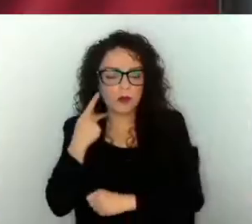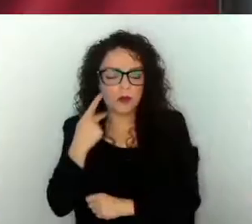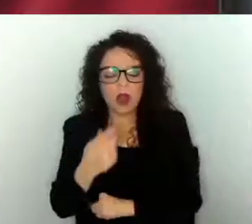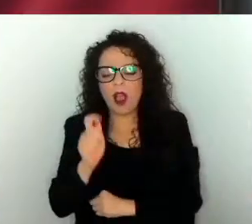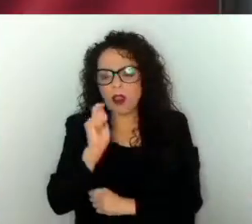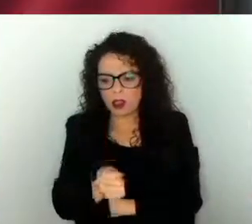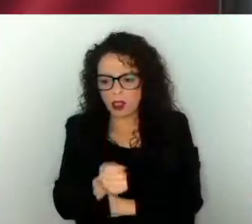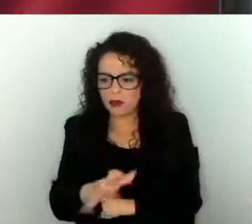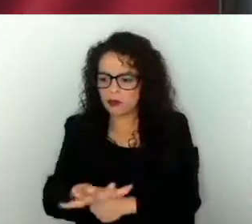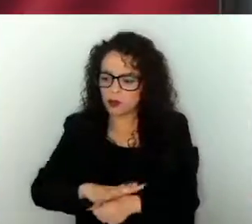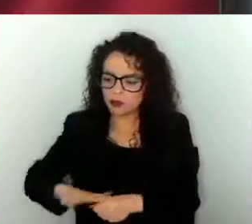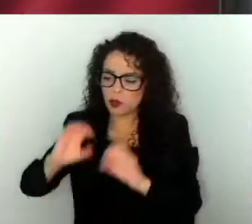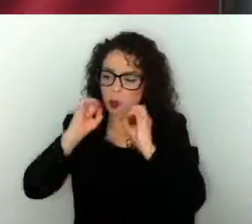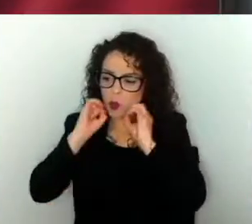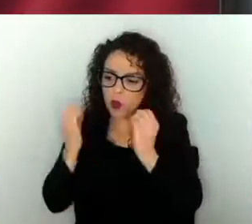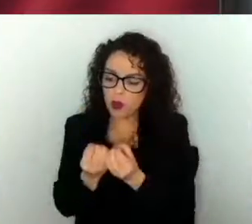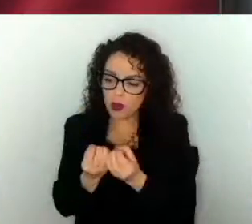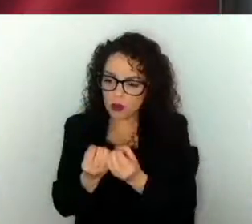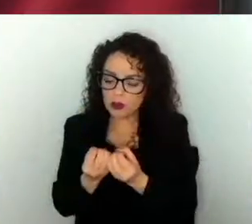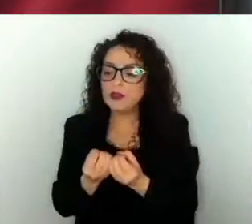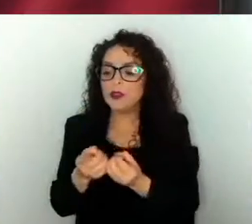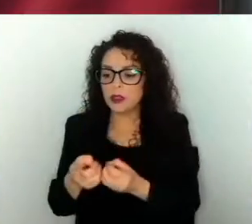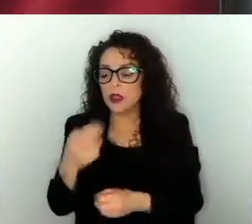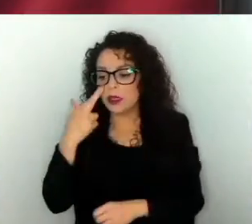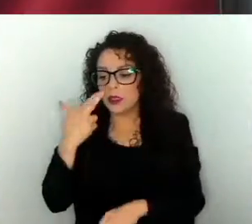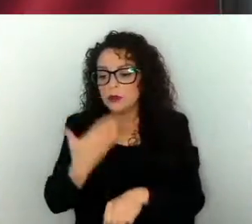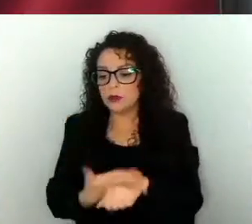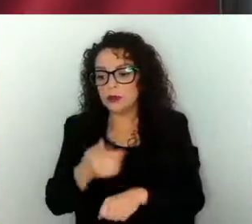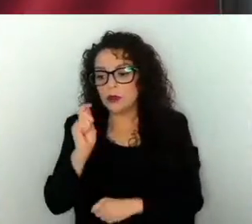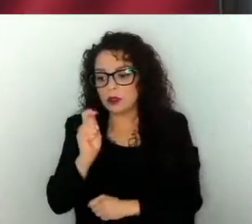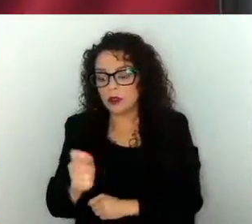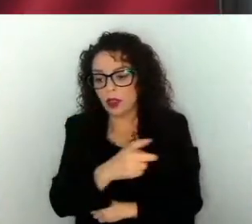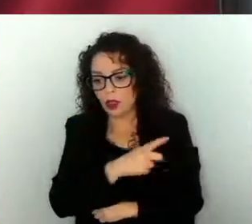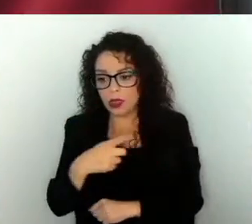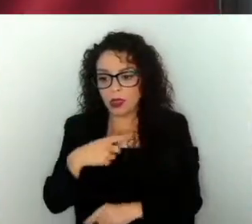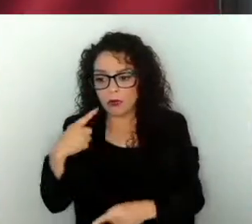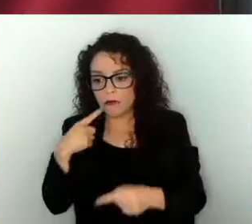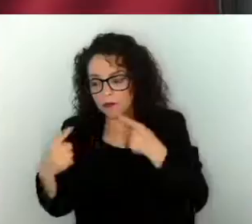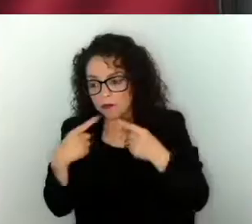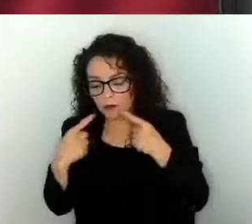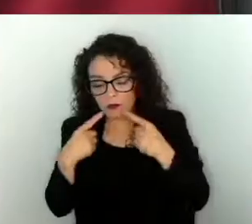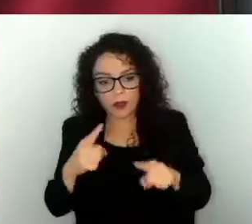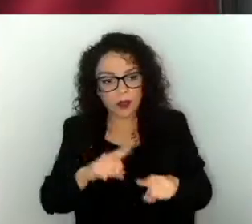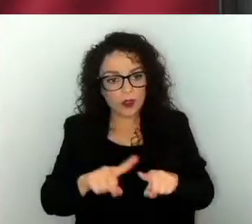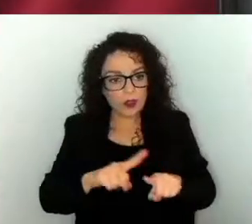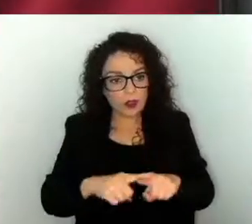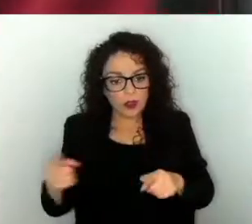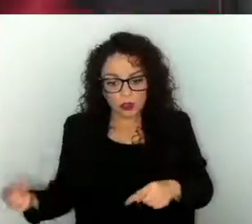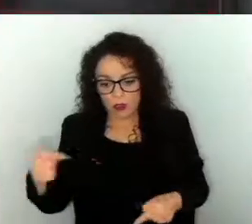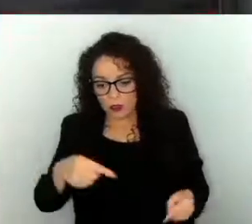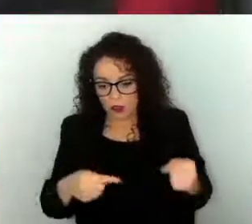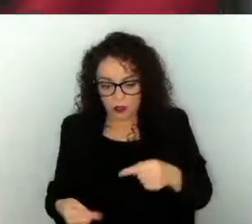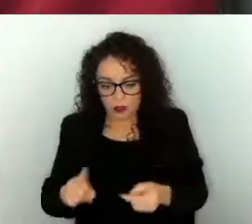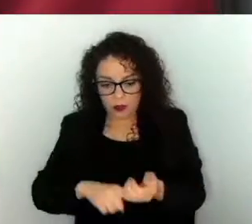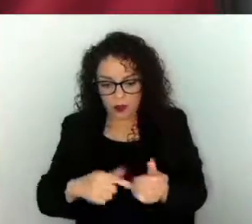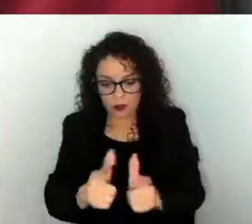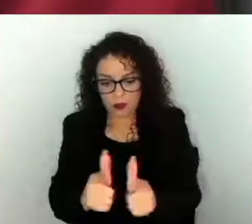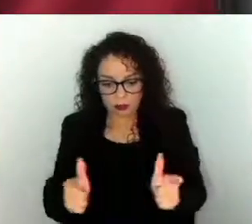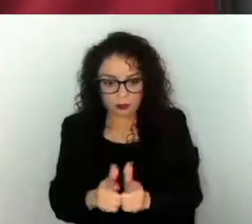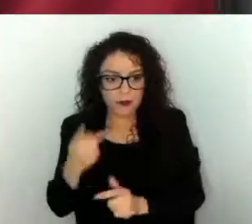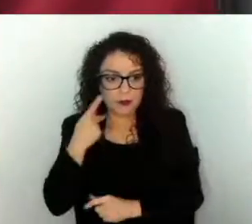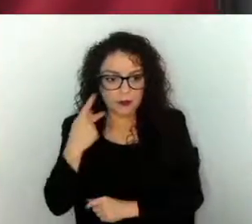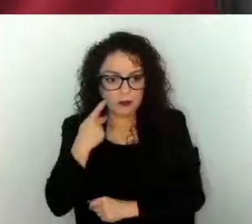Legislativo, encargado principalmente de las funciones de concertación entre las distintas fuerzas políticas que conforman la